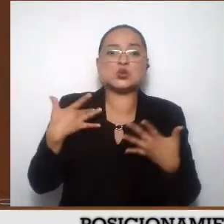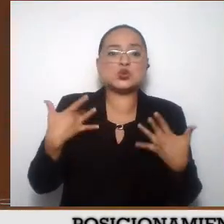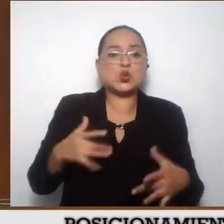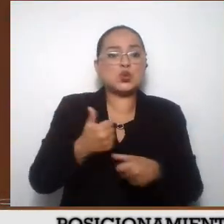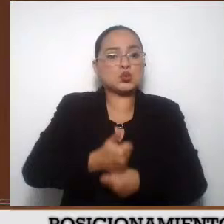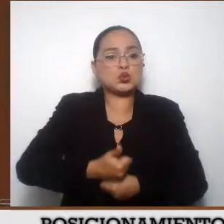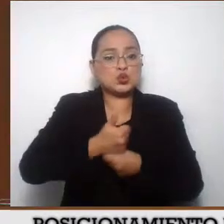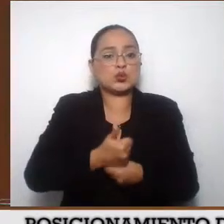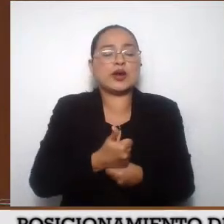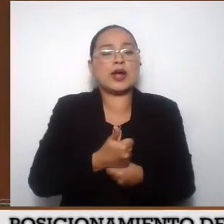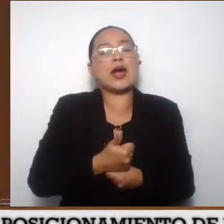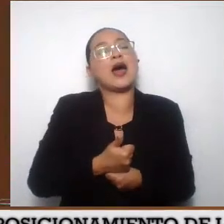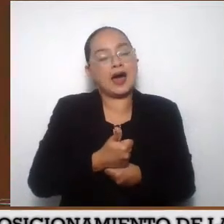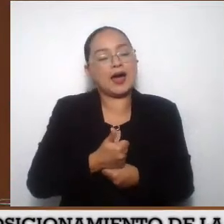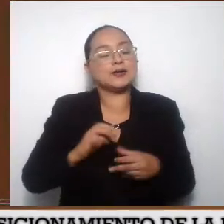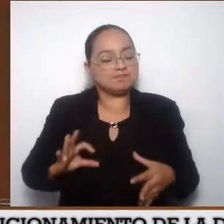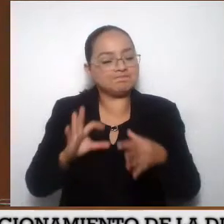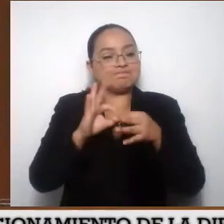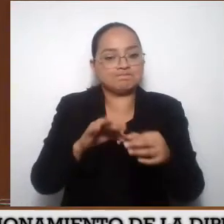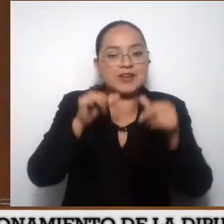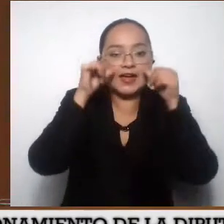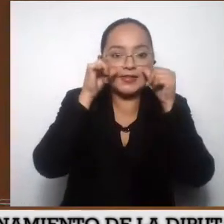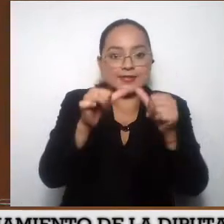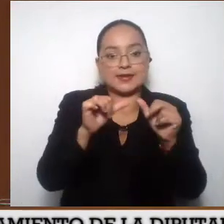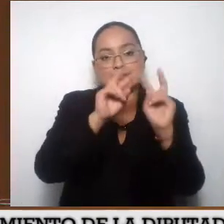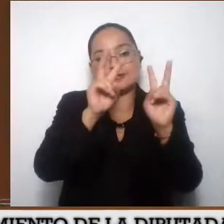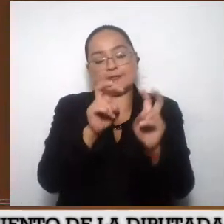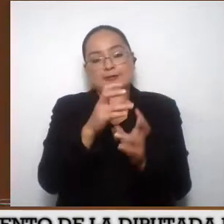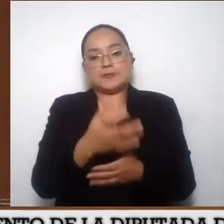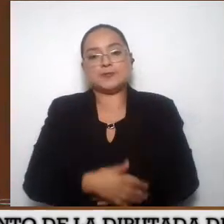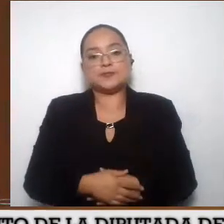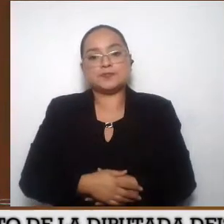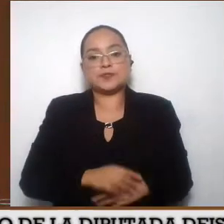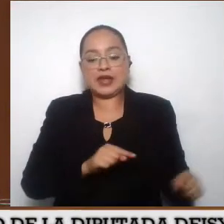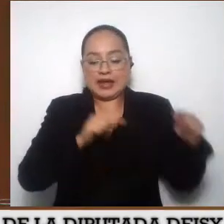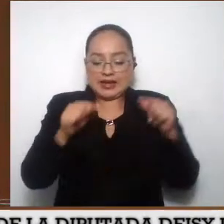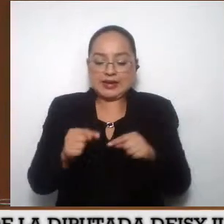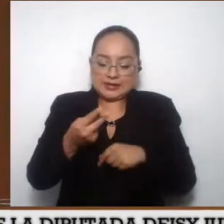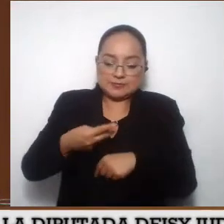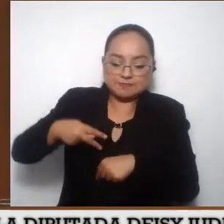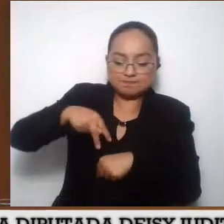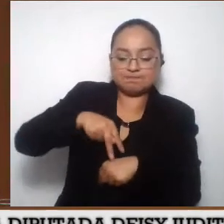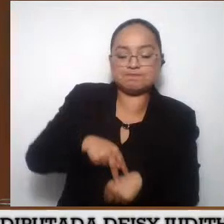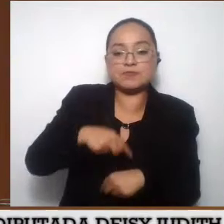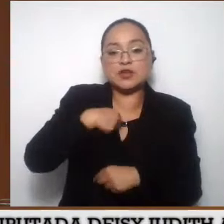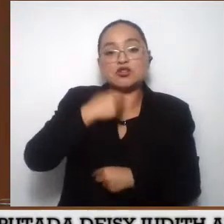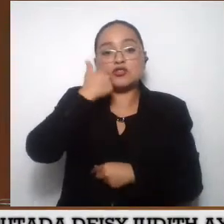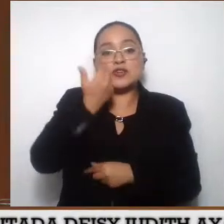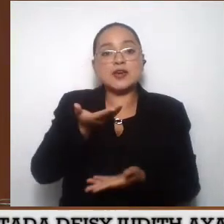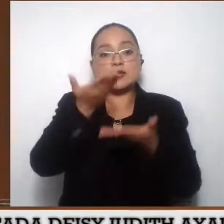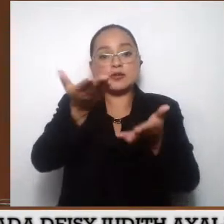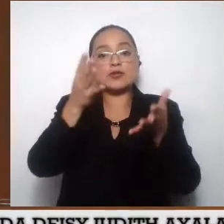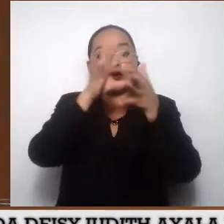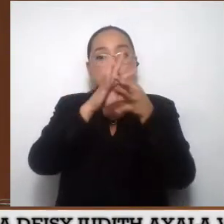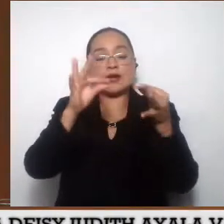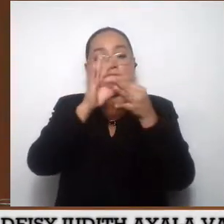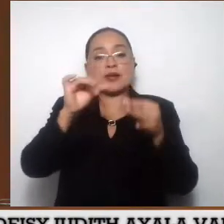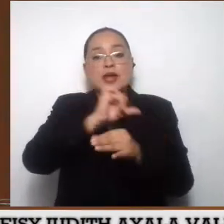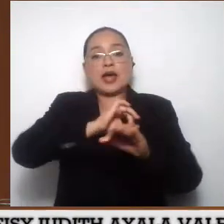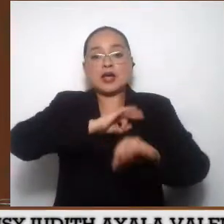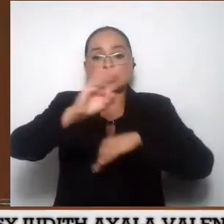las necesidades de nuestra gente. Desde esta tribuna, quiero decirles a la clase